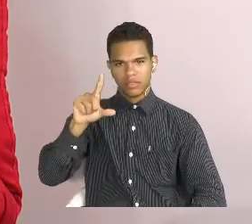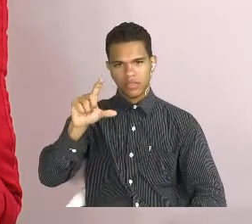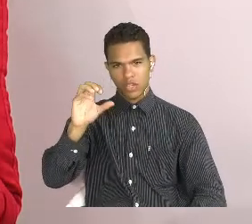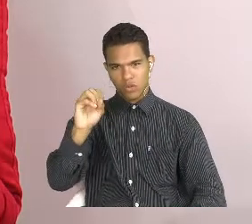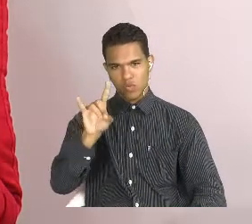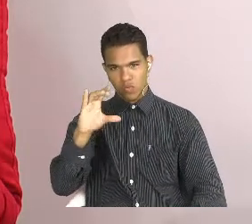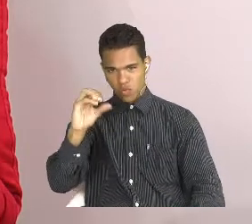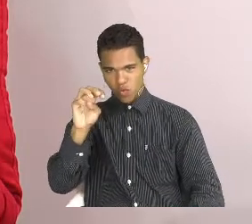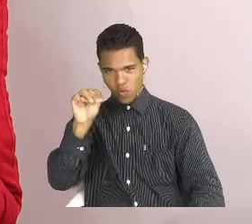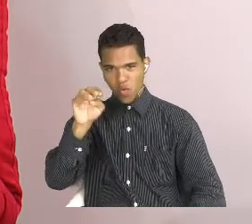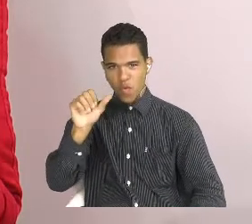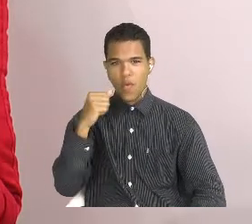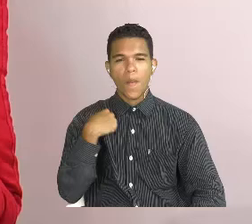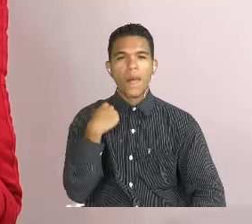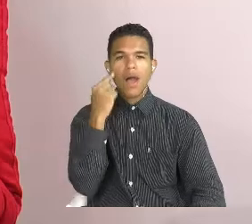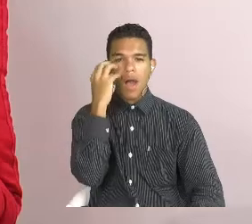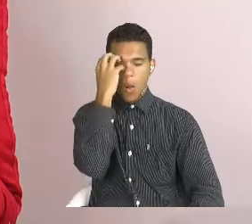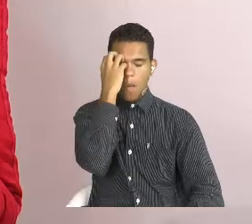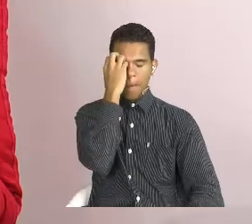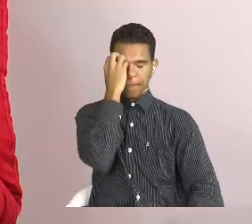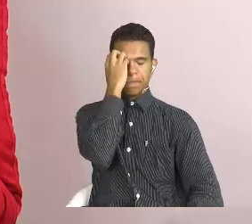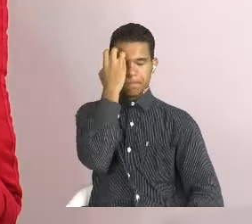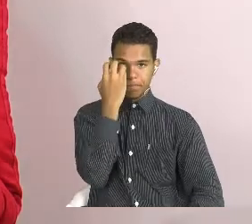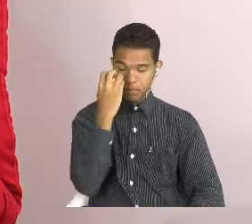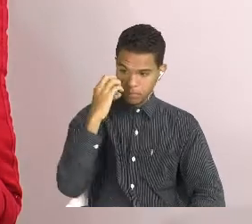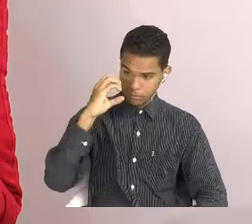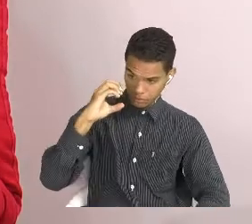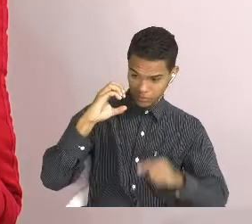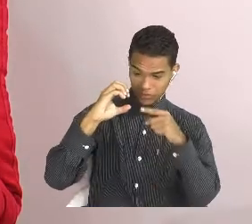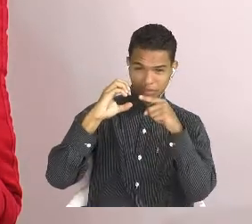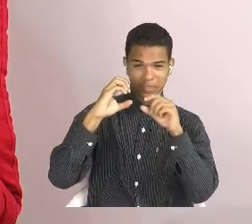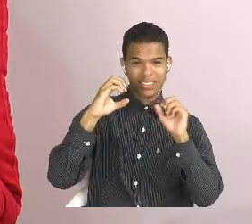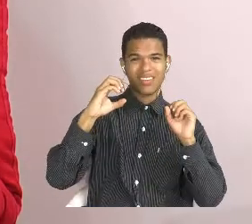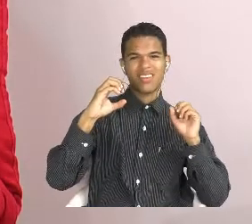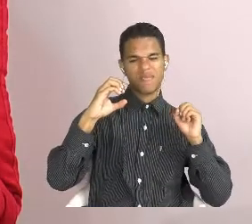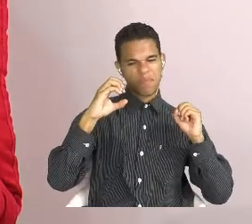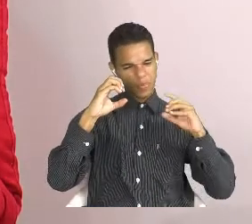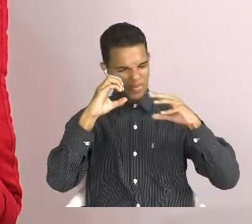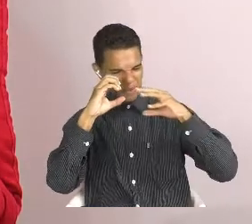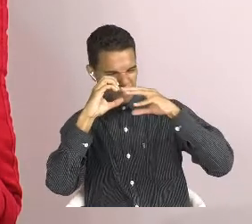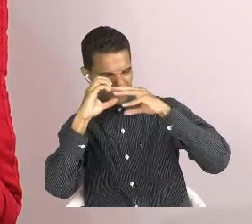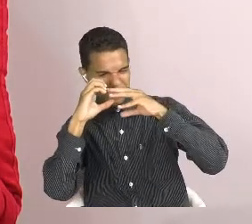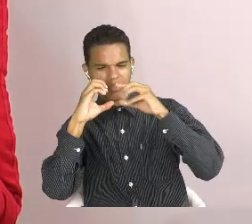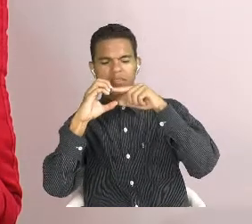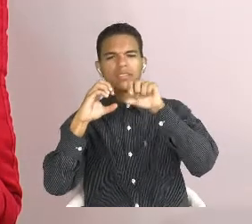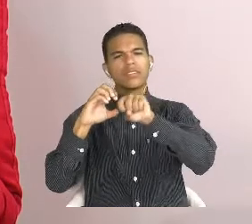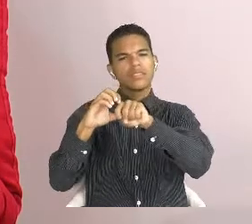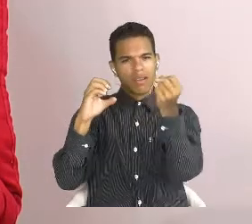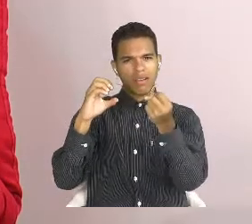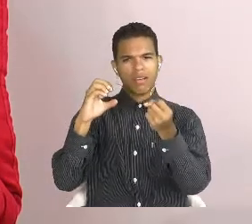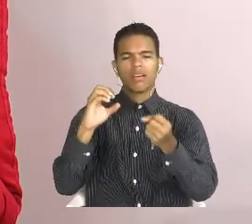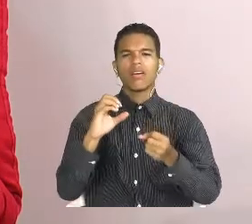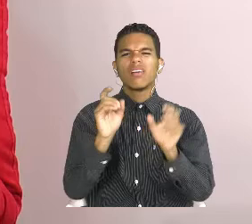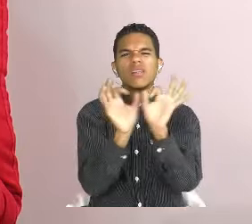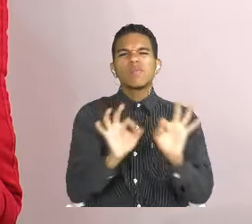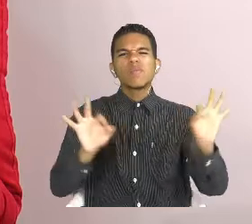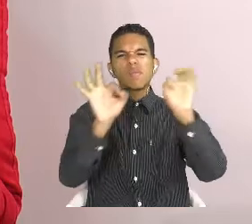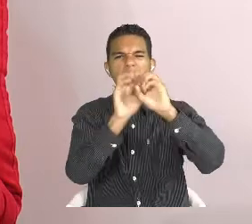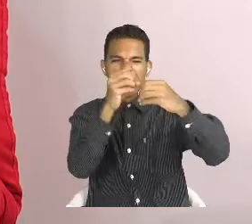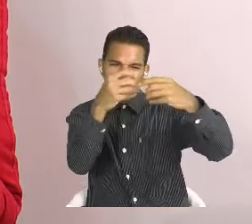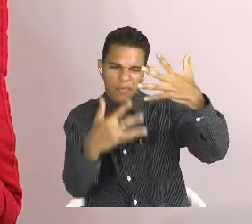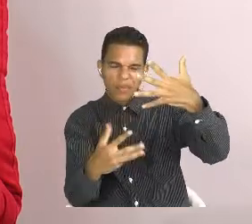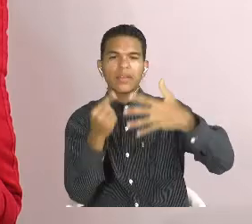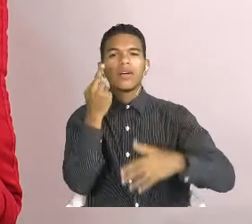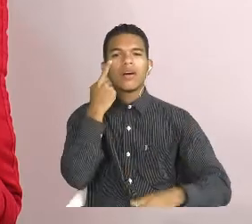ojo. Tiene varias condiciones. Dentro de la más importante es que el glaucoma afecta el